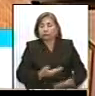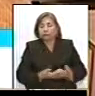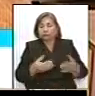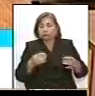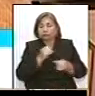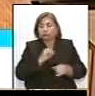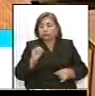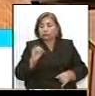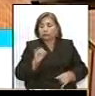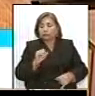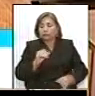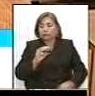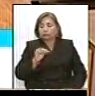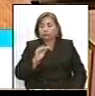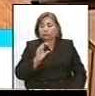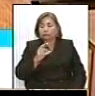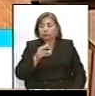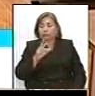congresista Miyashiro,